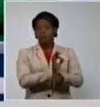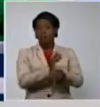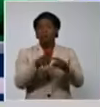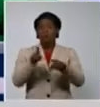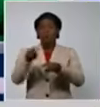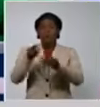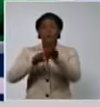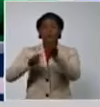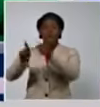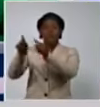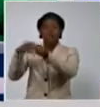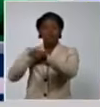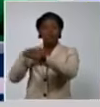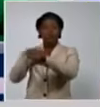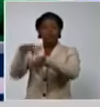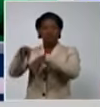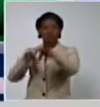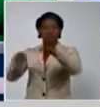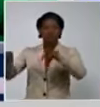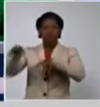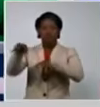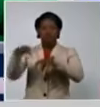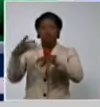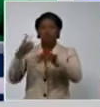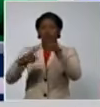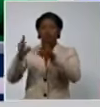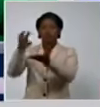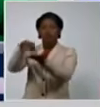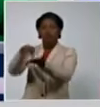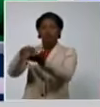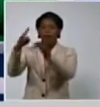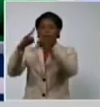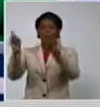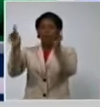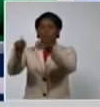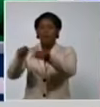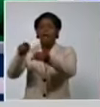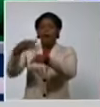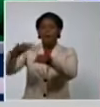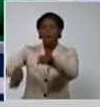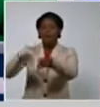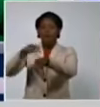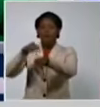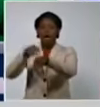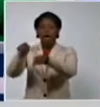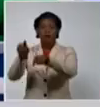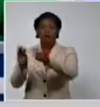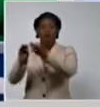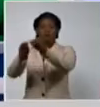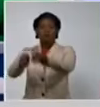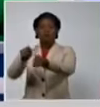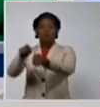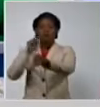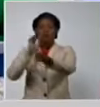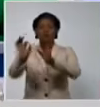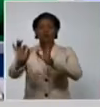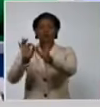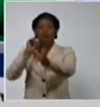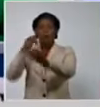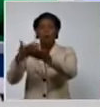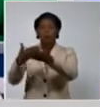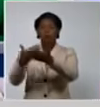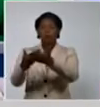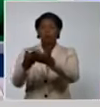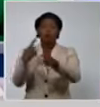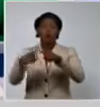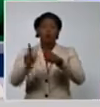una división, hay algunos que son para una sala, que son para casos más graves, otra para muchos de los pacientes u otros